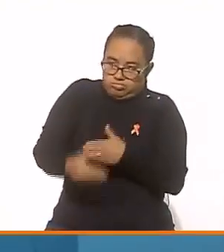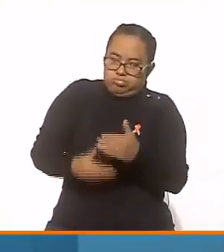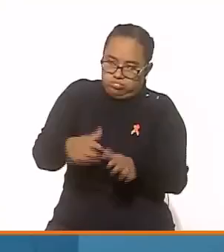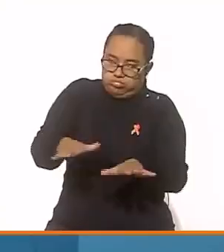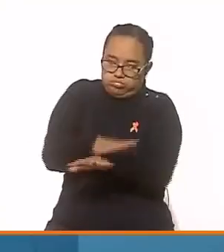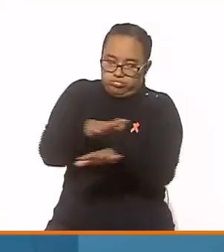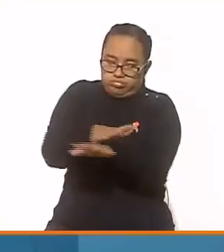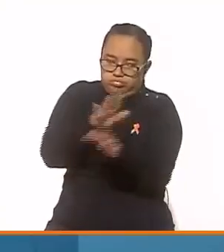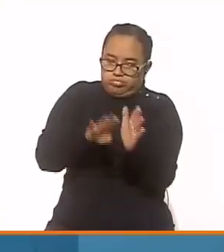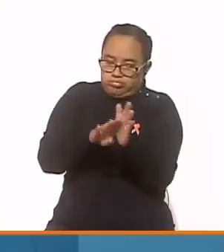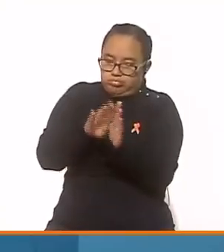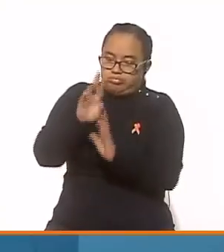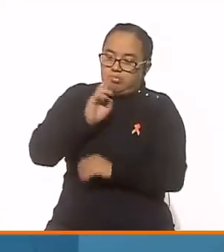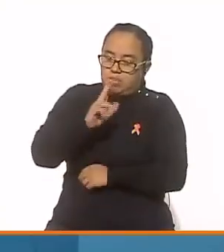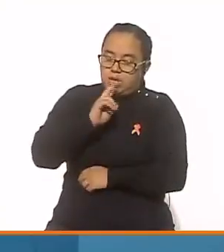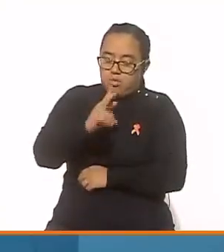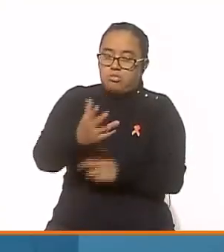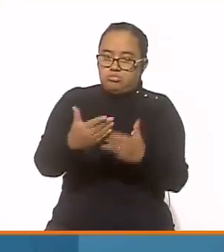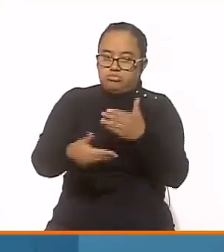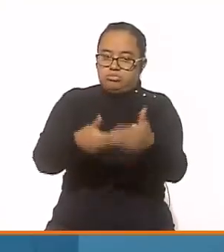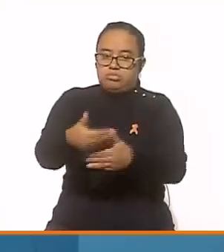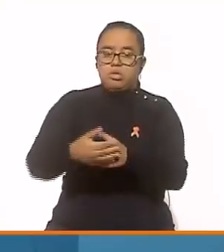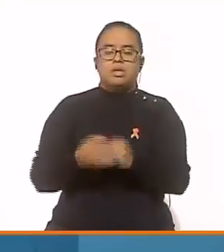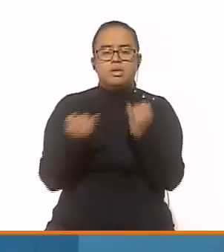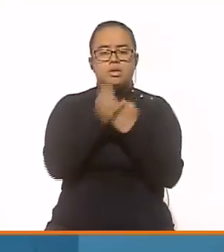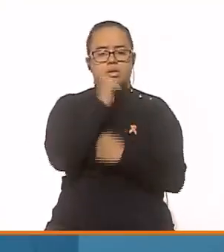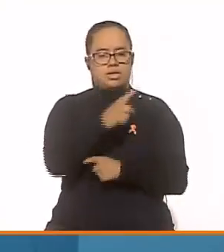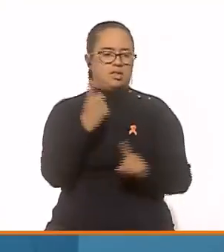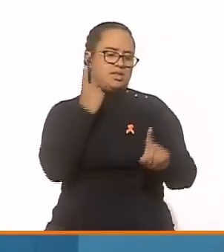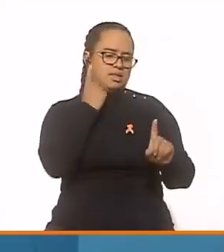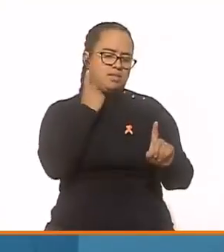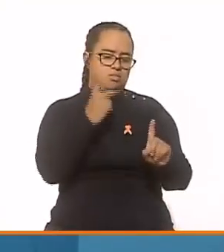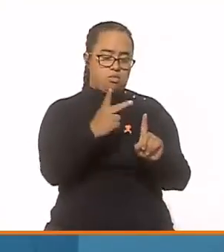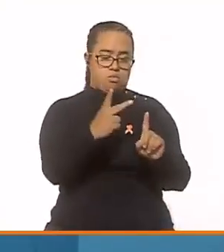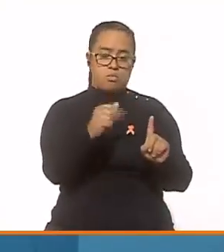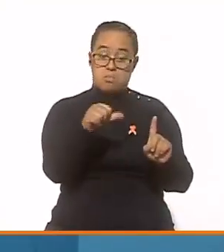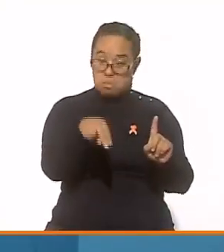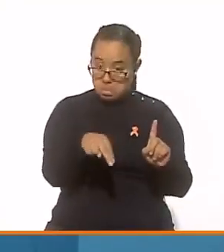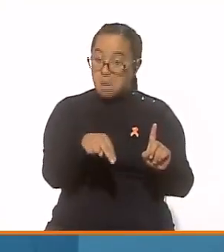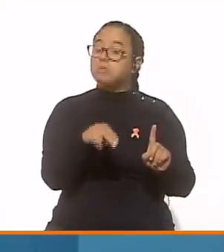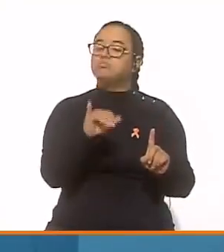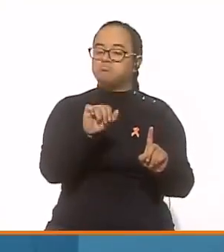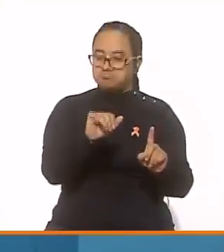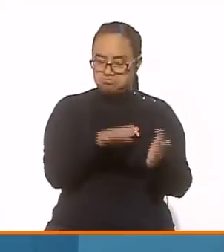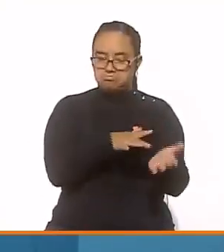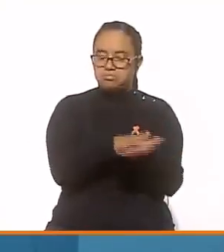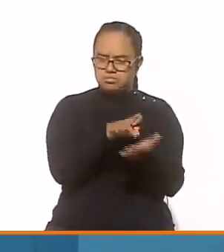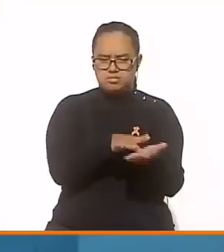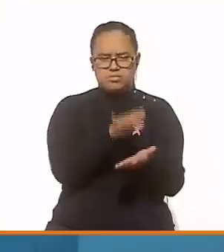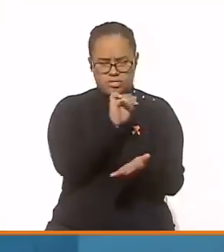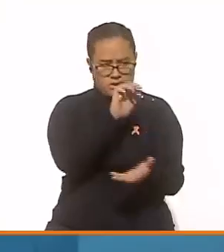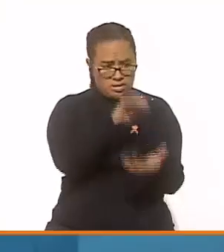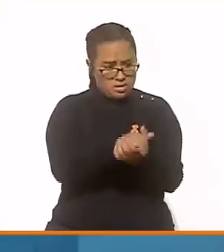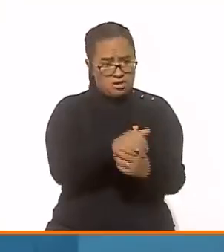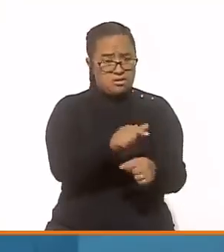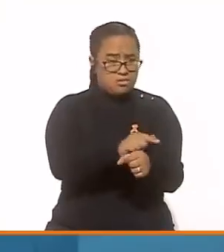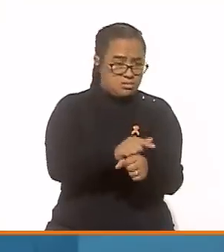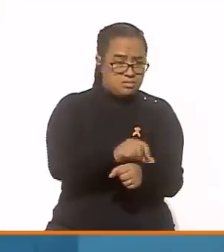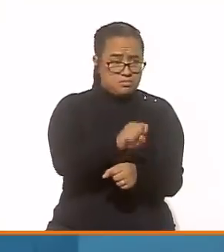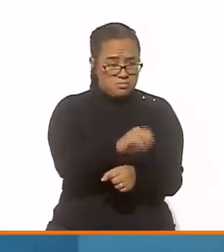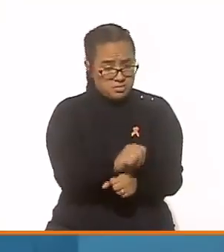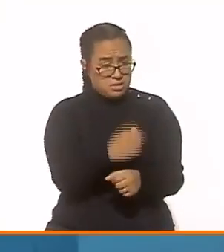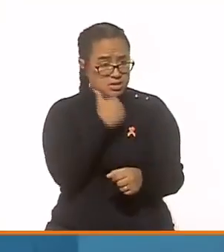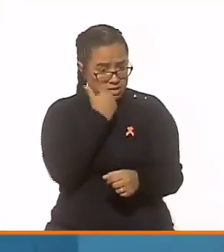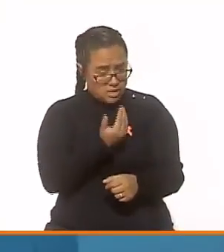Además, reconocer que incluso hubo diputados del PAN que votaron a favor de esta reforma del matrimonio igualitario, pues